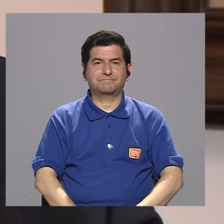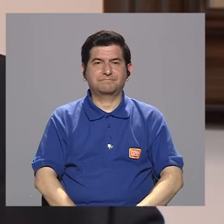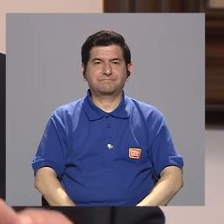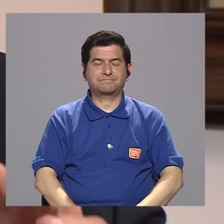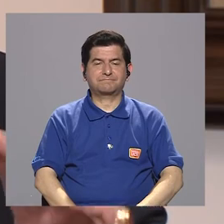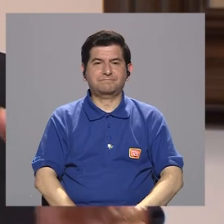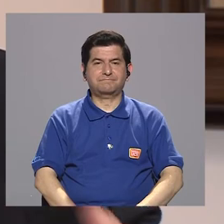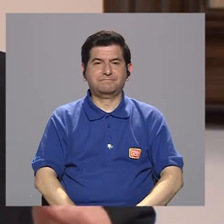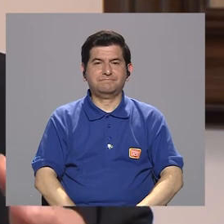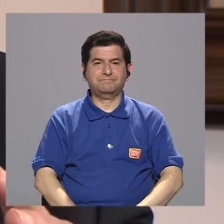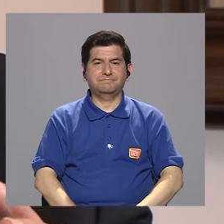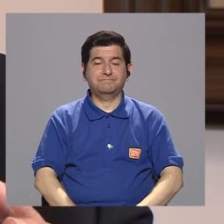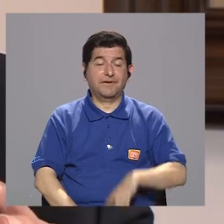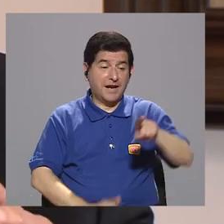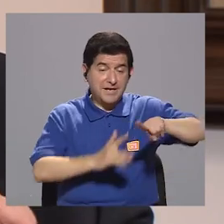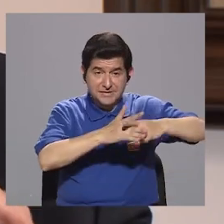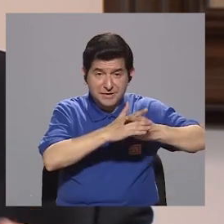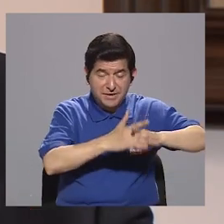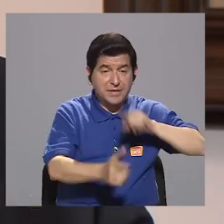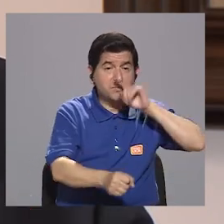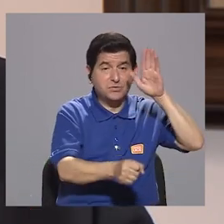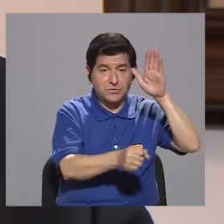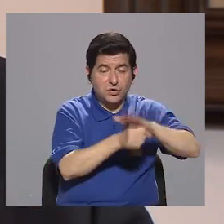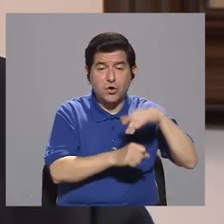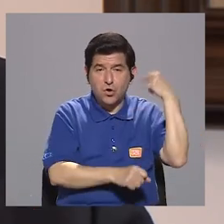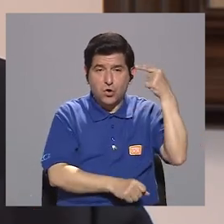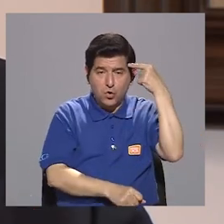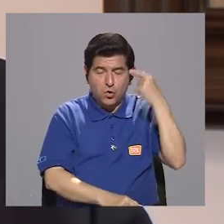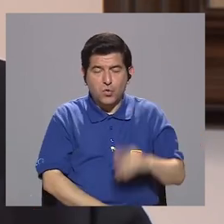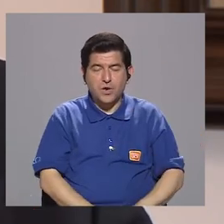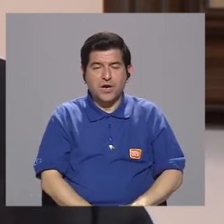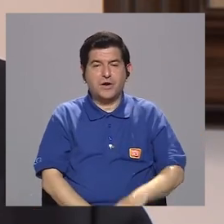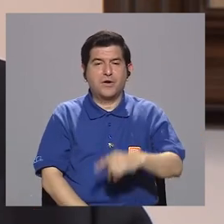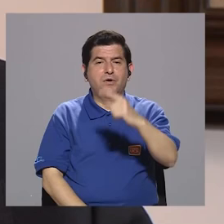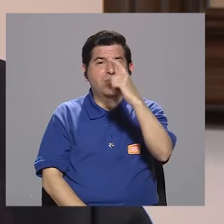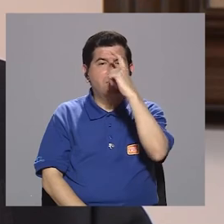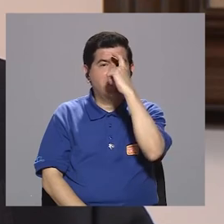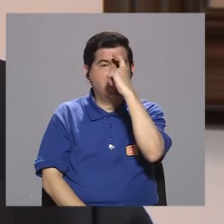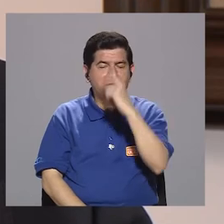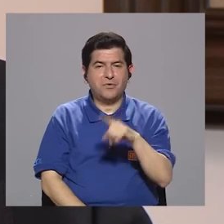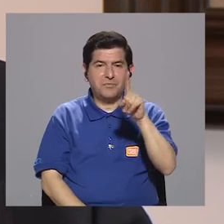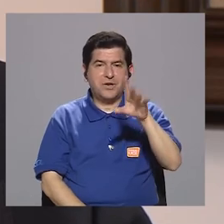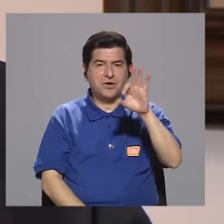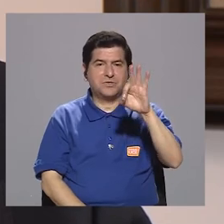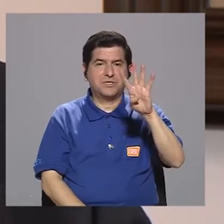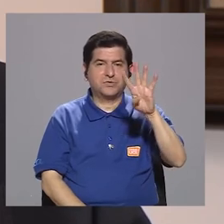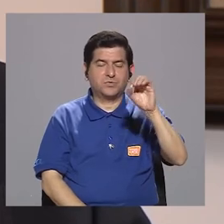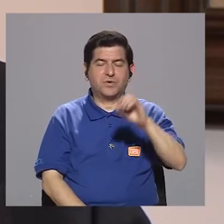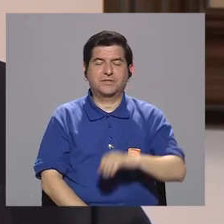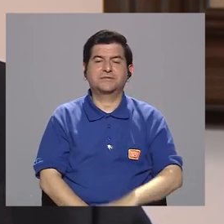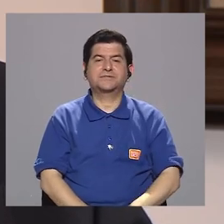mecanismo cristalizó con el gobierno de Calderón Guardia en 1940.